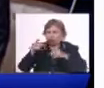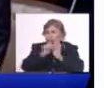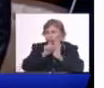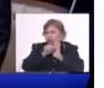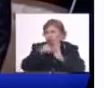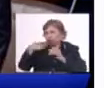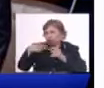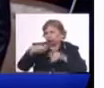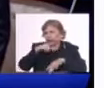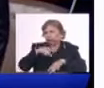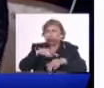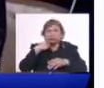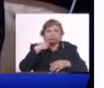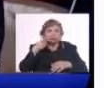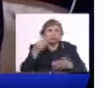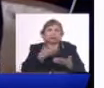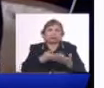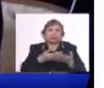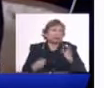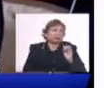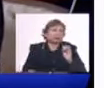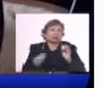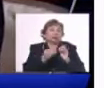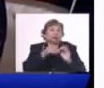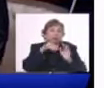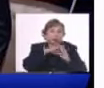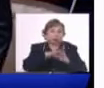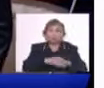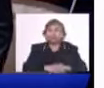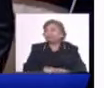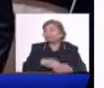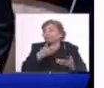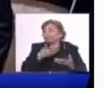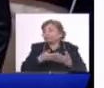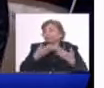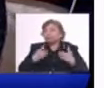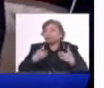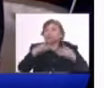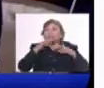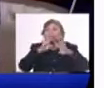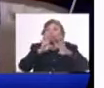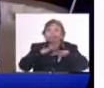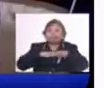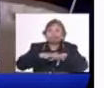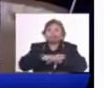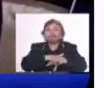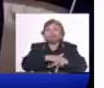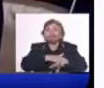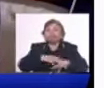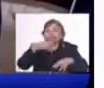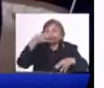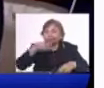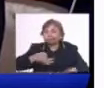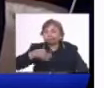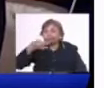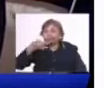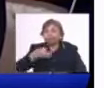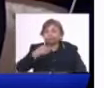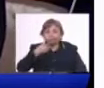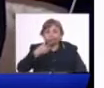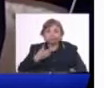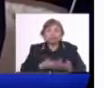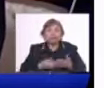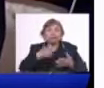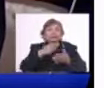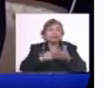minutos cosas que no se han incluido ahí. Tendrá que evaluar cada bancada verdaderamente qué